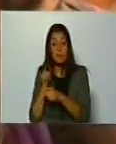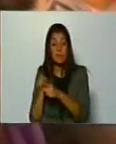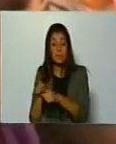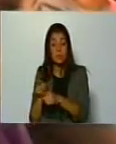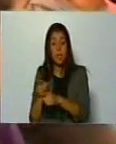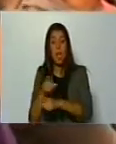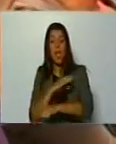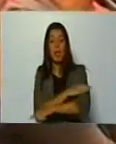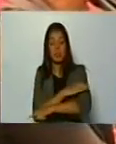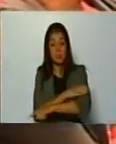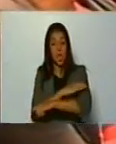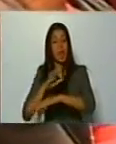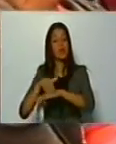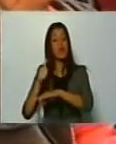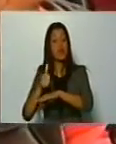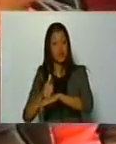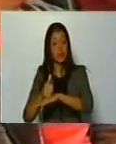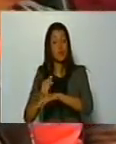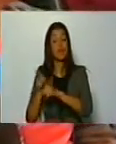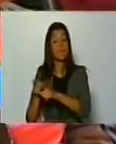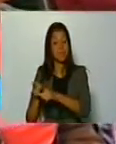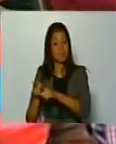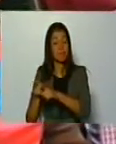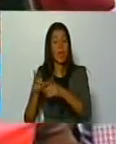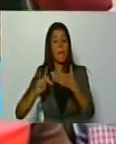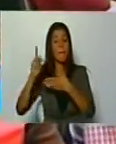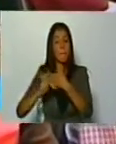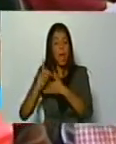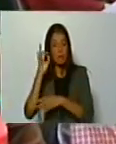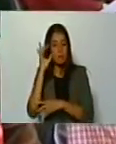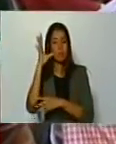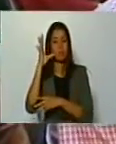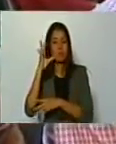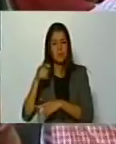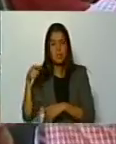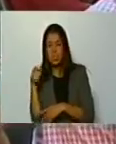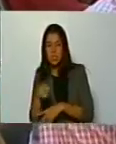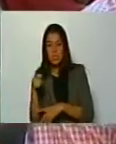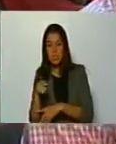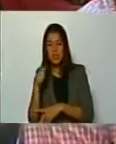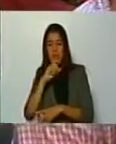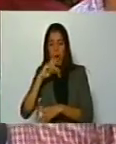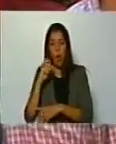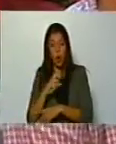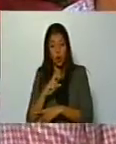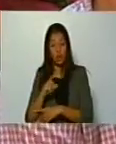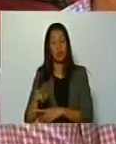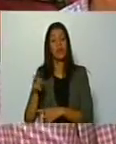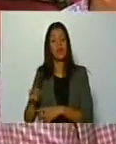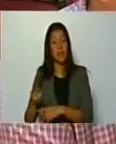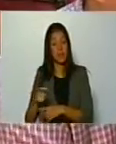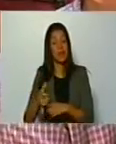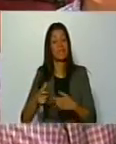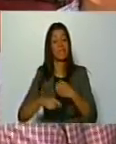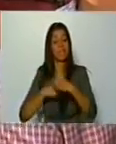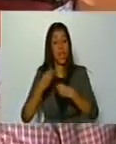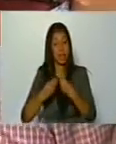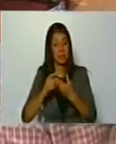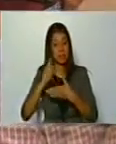Freddy Alejandro Guevara Cortés, como responsable directo de la planificación, incitación y ejecución de estos hechos